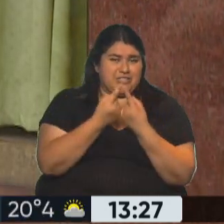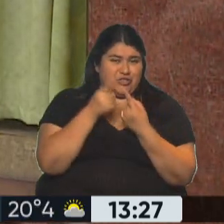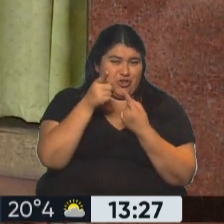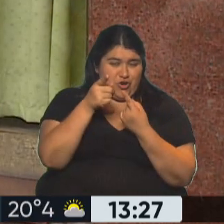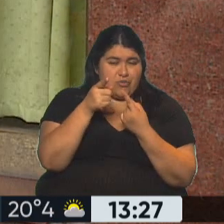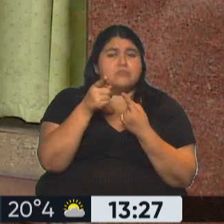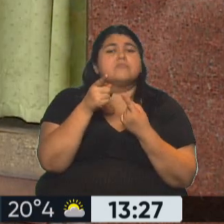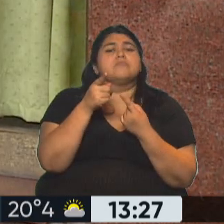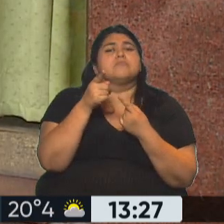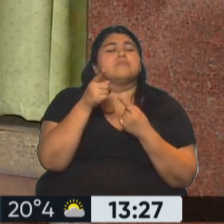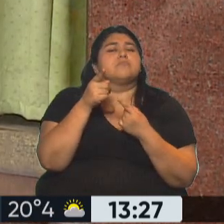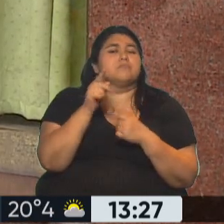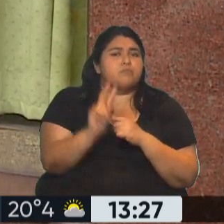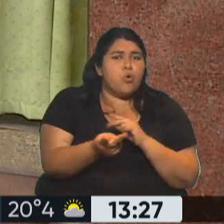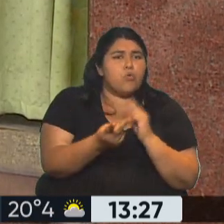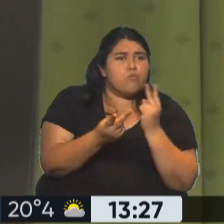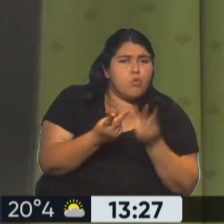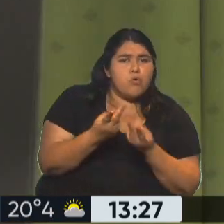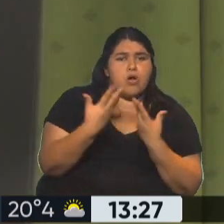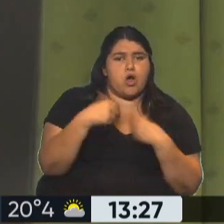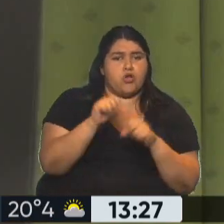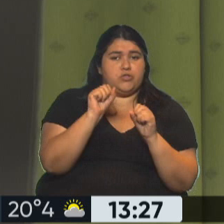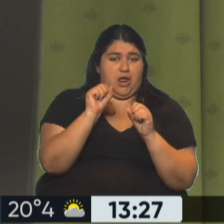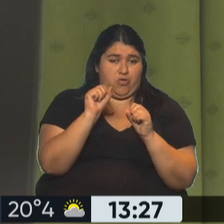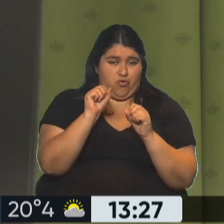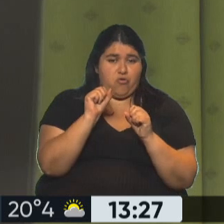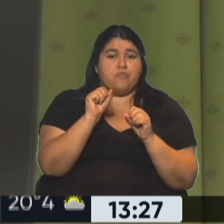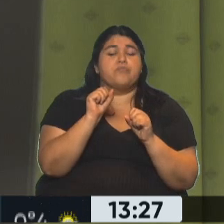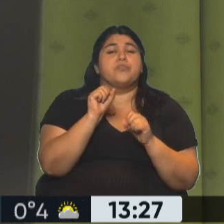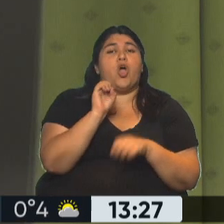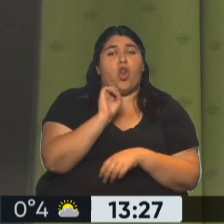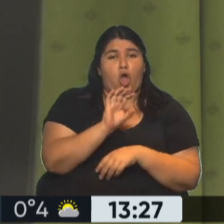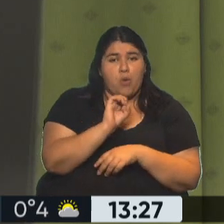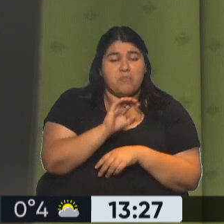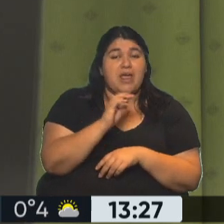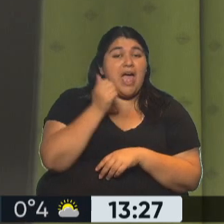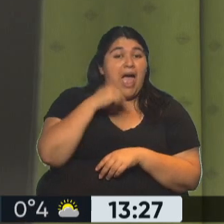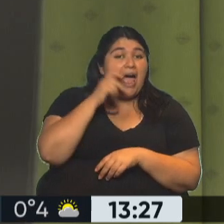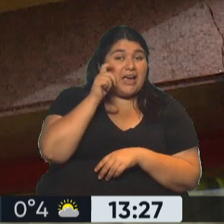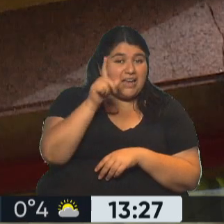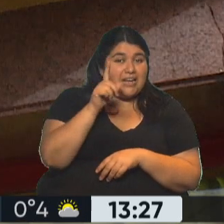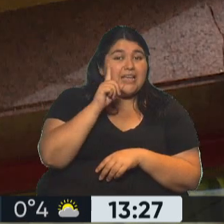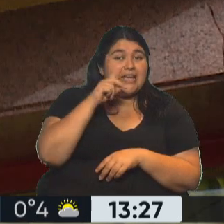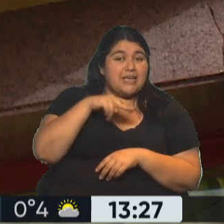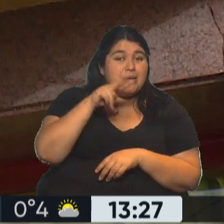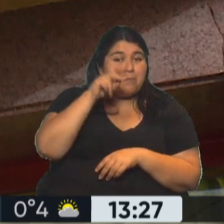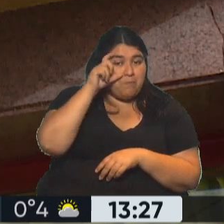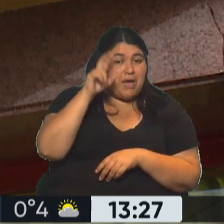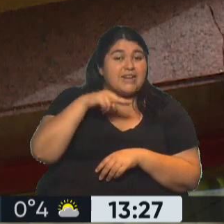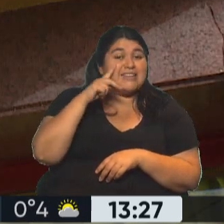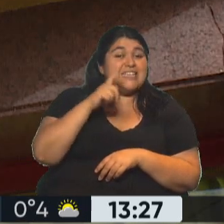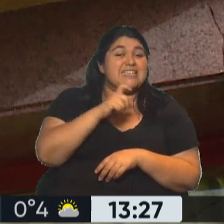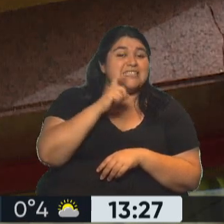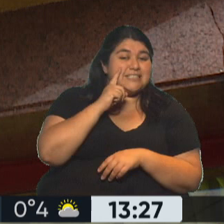y hallaron sin vida a estos dos hombres identificados como Ángel Invernici, 87, y